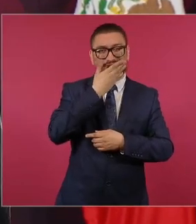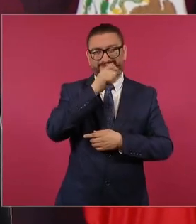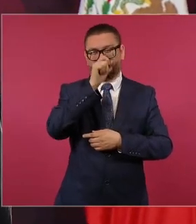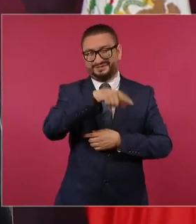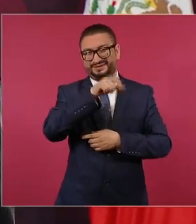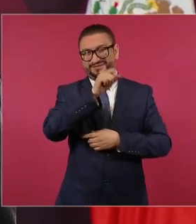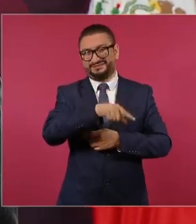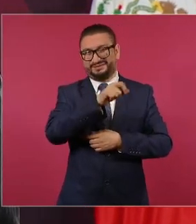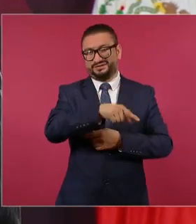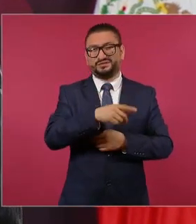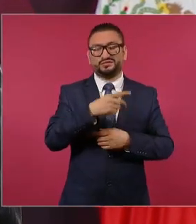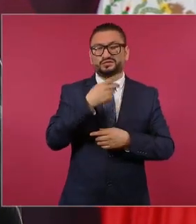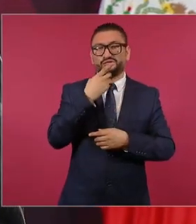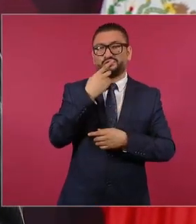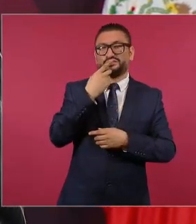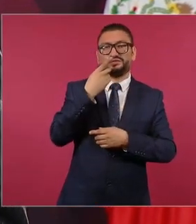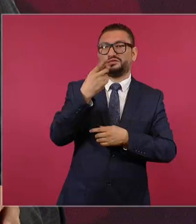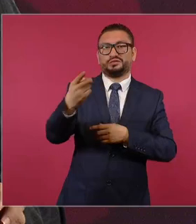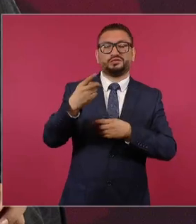no hablan de polarización.